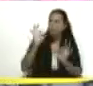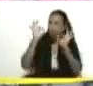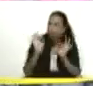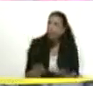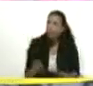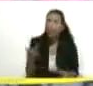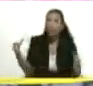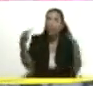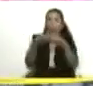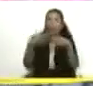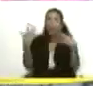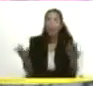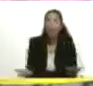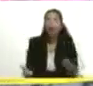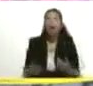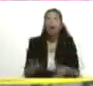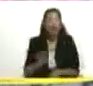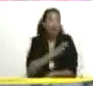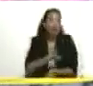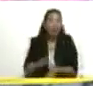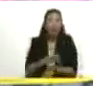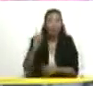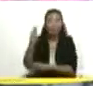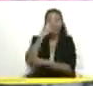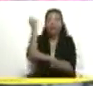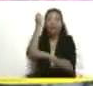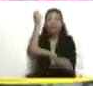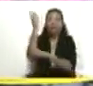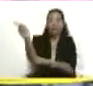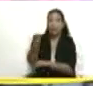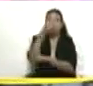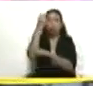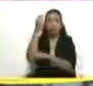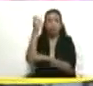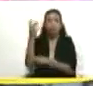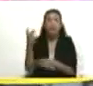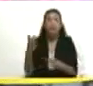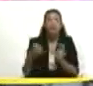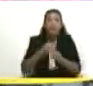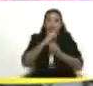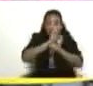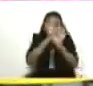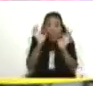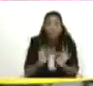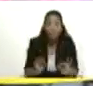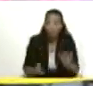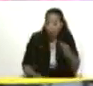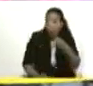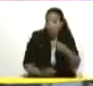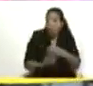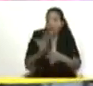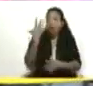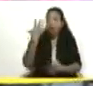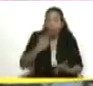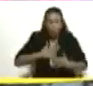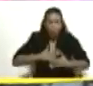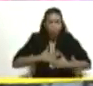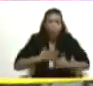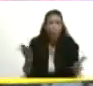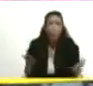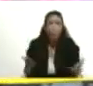con el canto del llano. Y eso fue la estructura espiritual, la